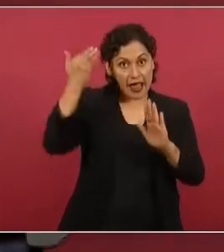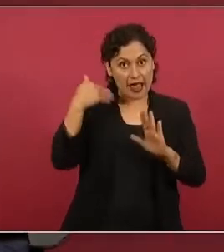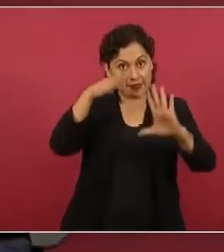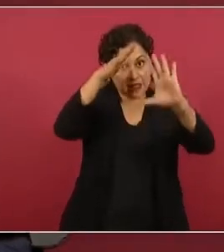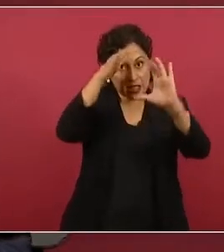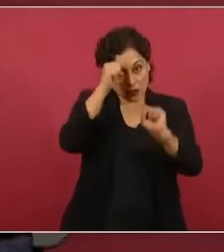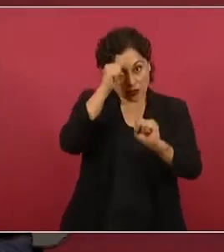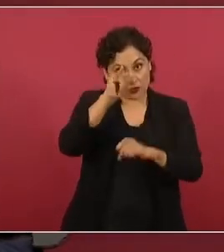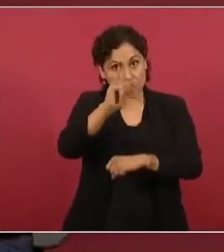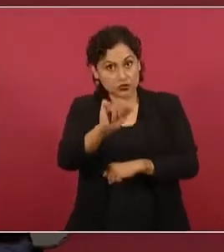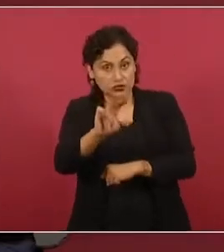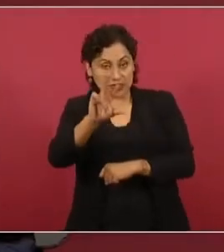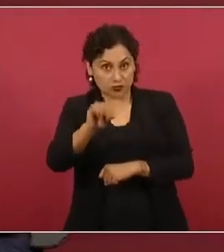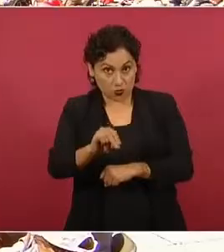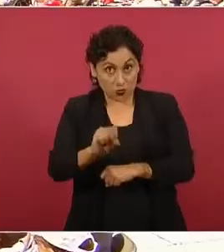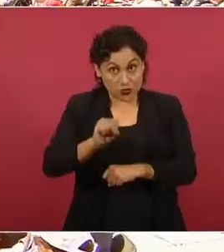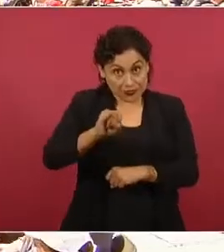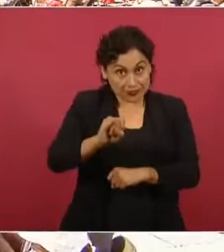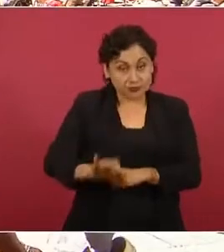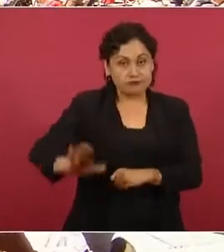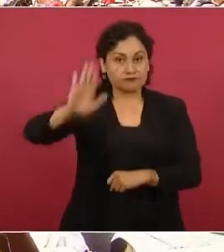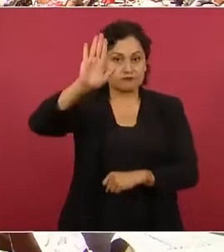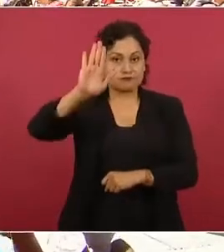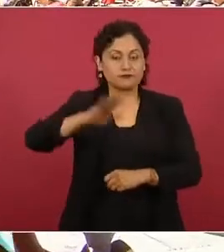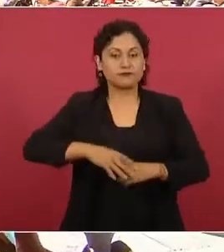estar de acuerdo, si levantan su mano.